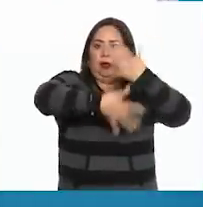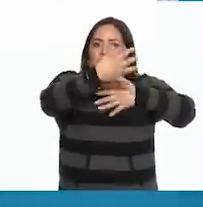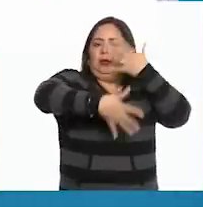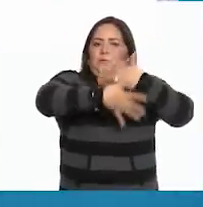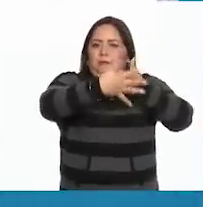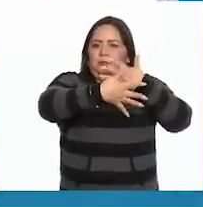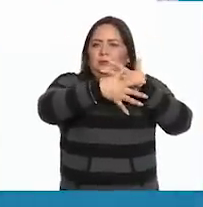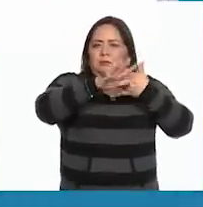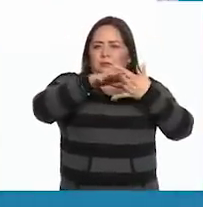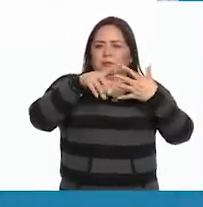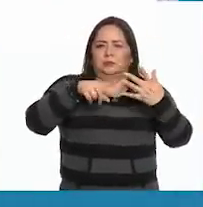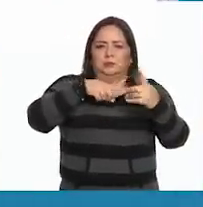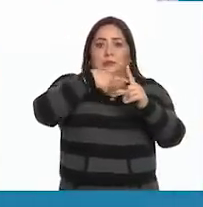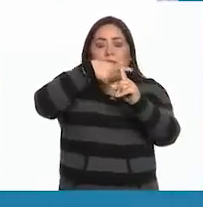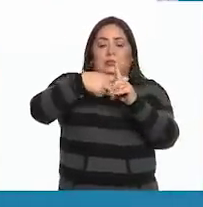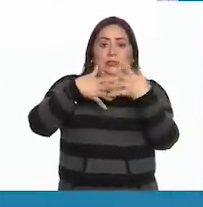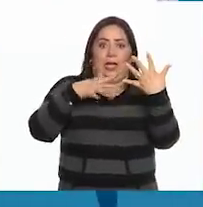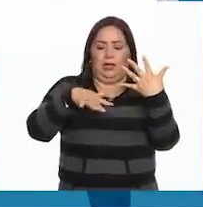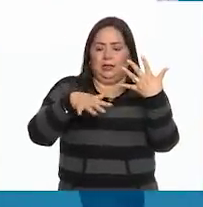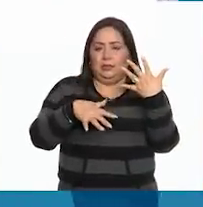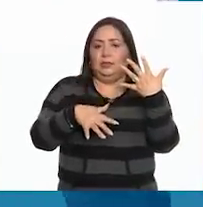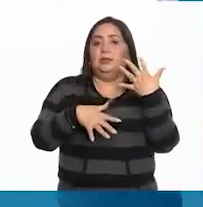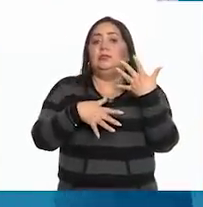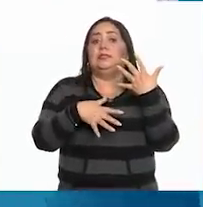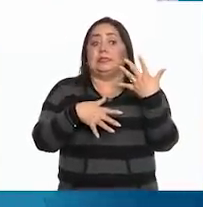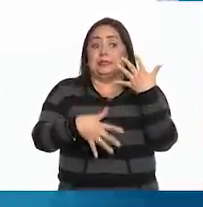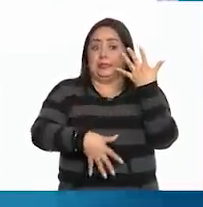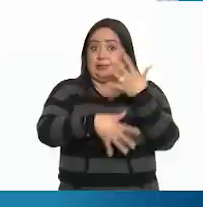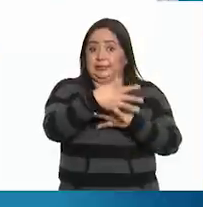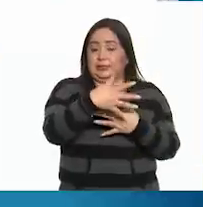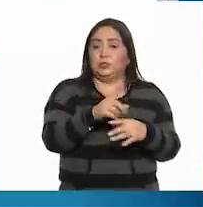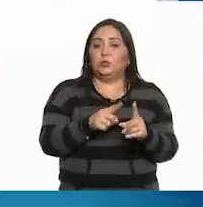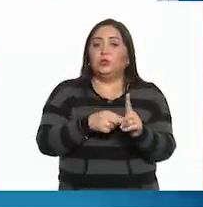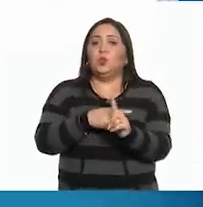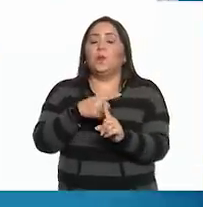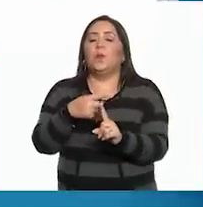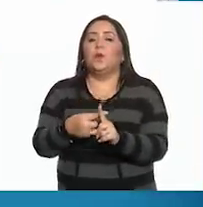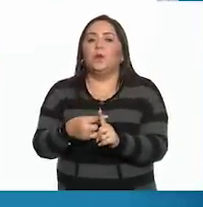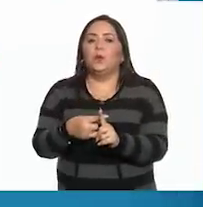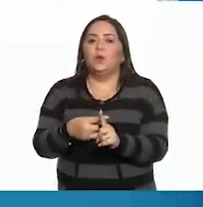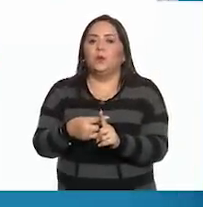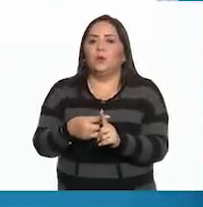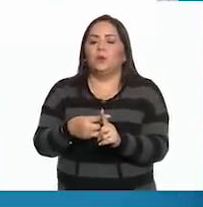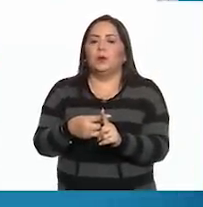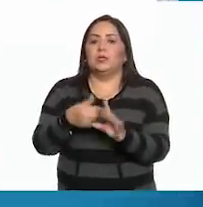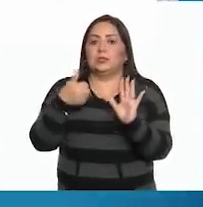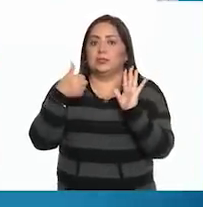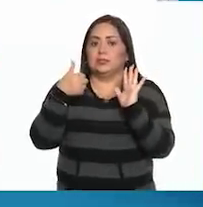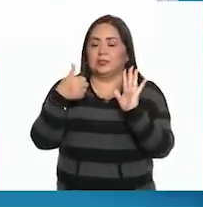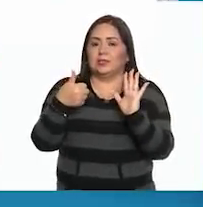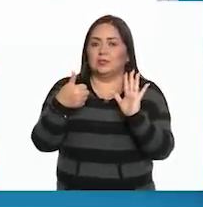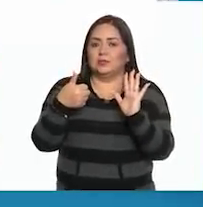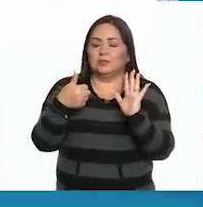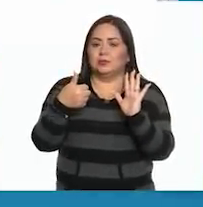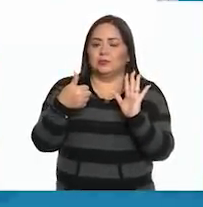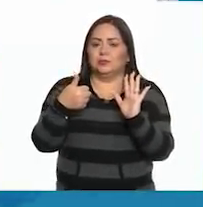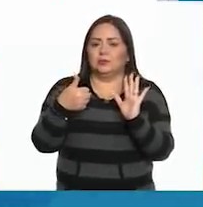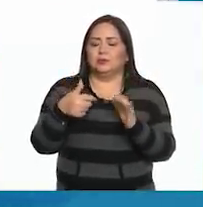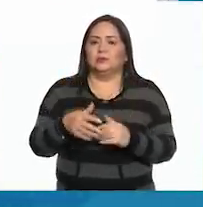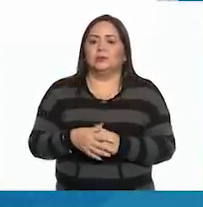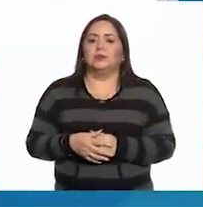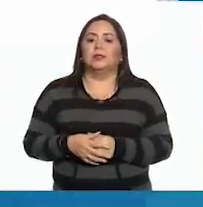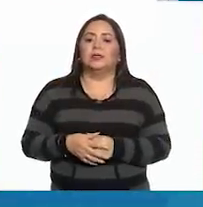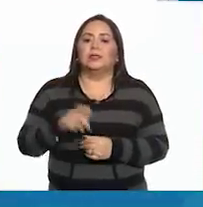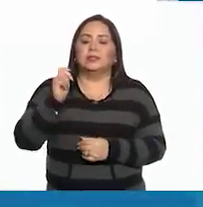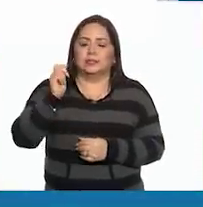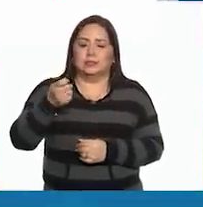círculos, que es a la que le sumé más 5. Uh-huh. Y a esta figura le sumaríamos 6. Uh-huh. Así